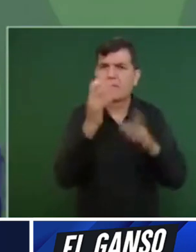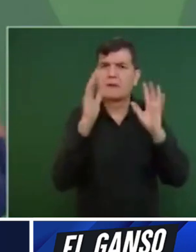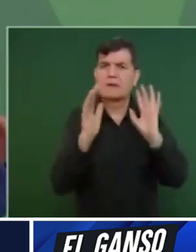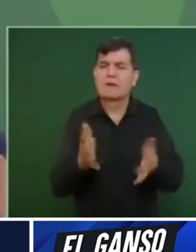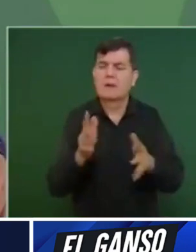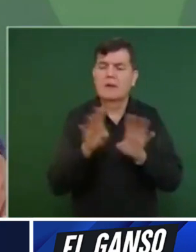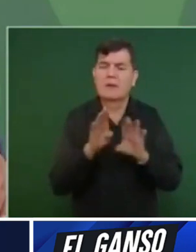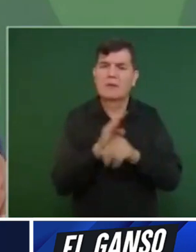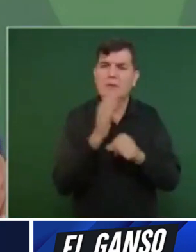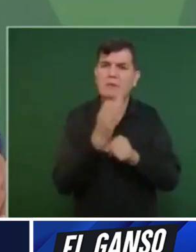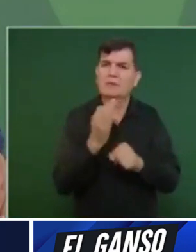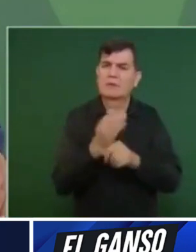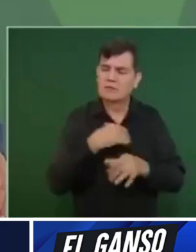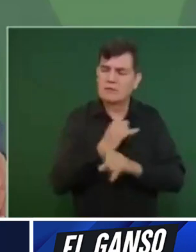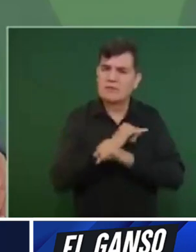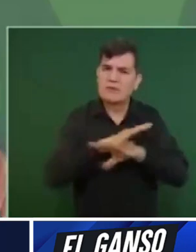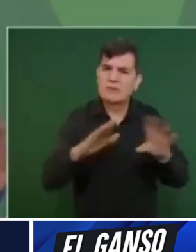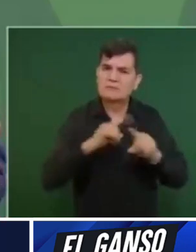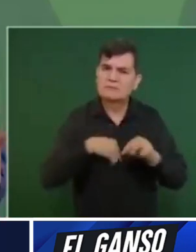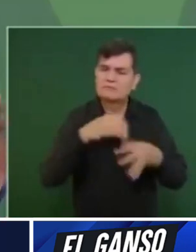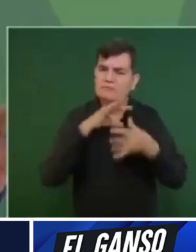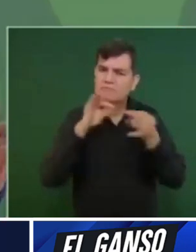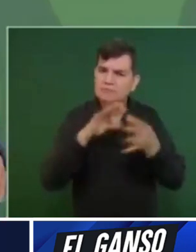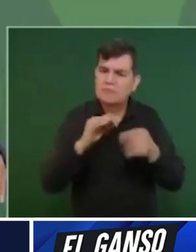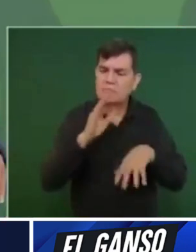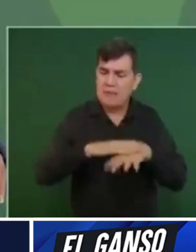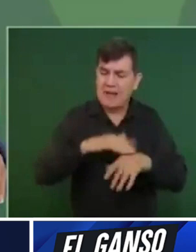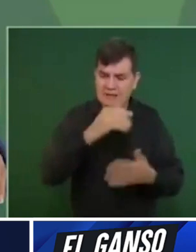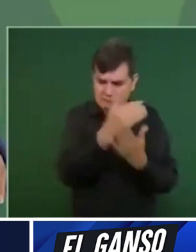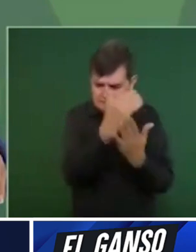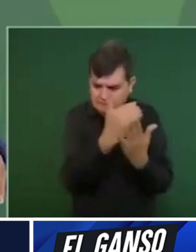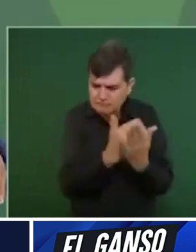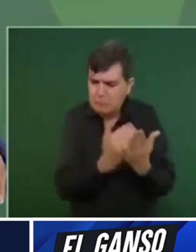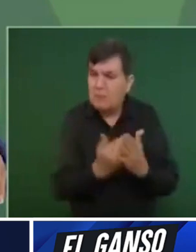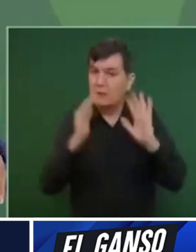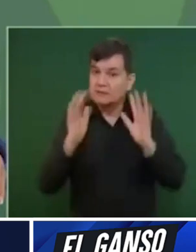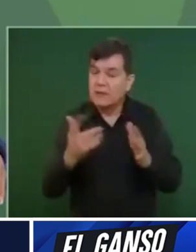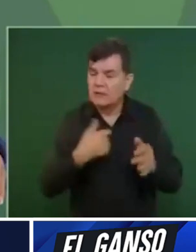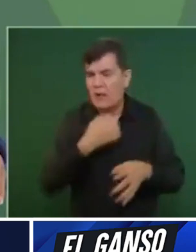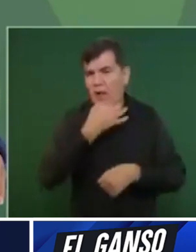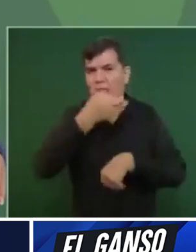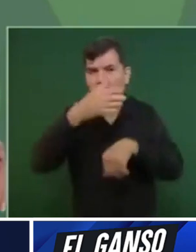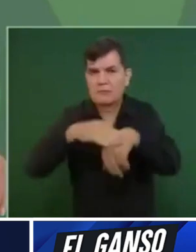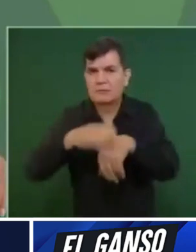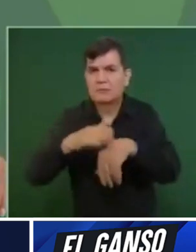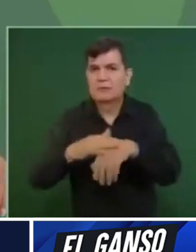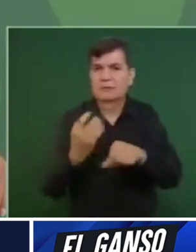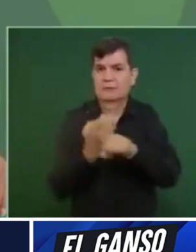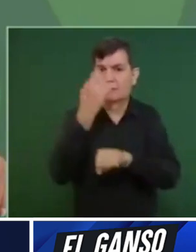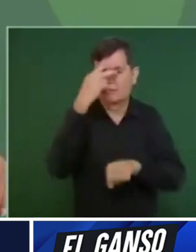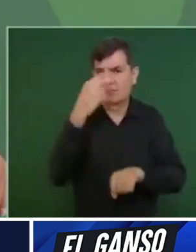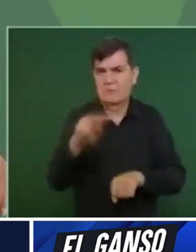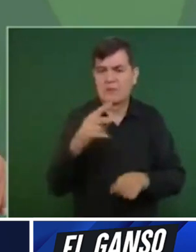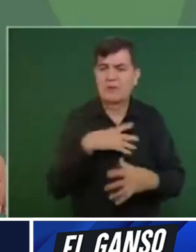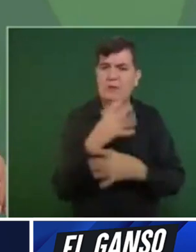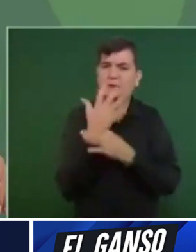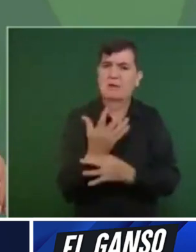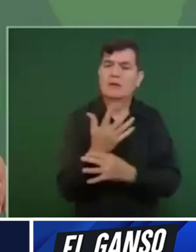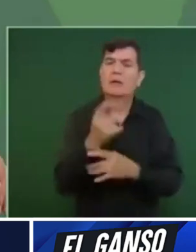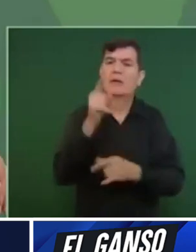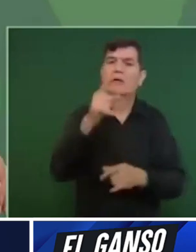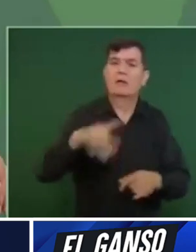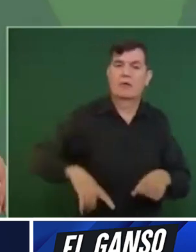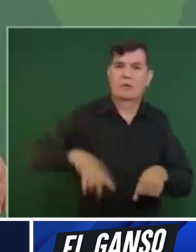Vamos a informar cuando tengamos más elementos. Lo del Estado de México lo dio a conocer